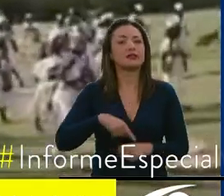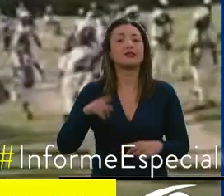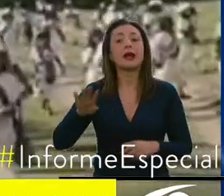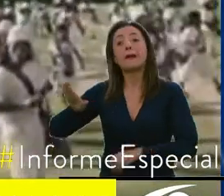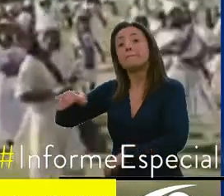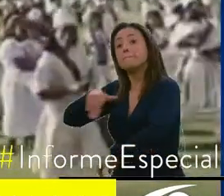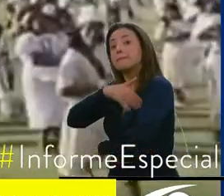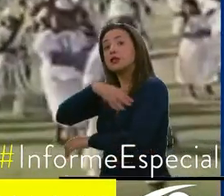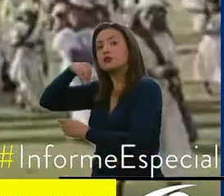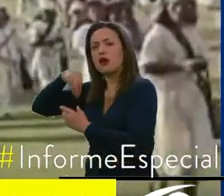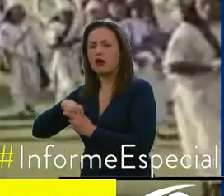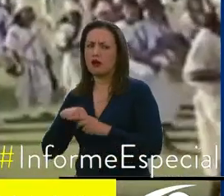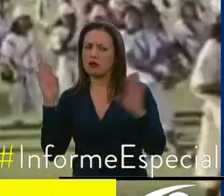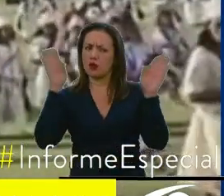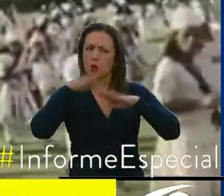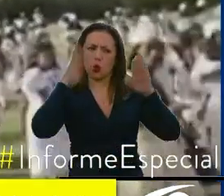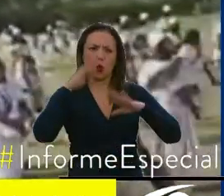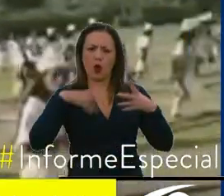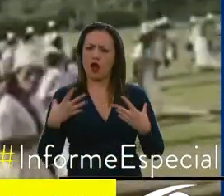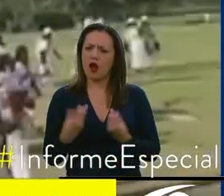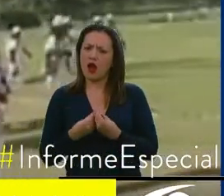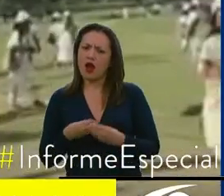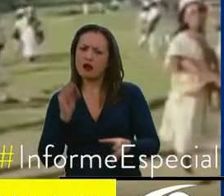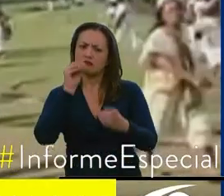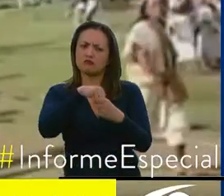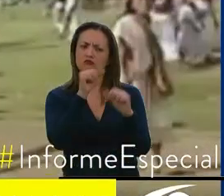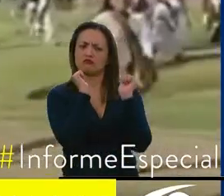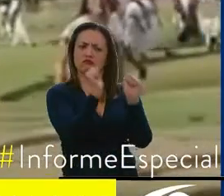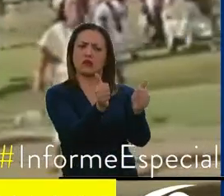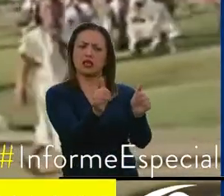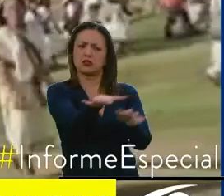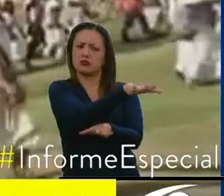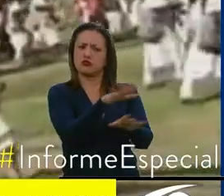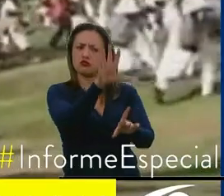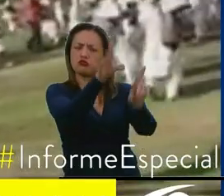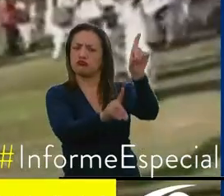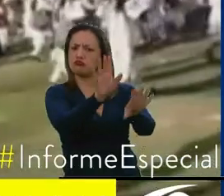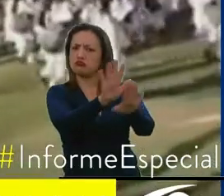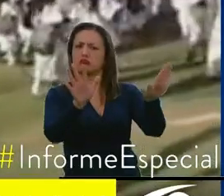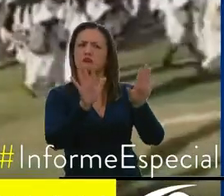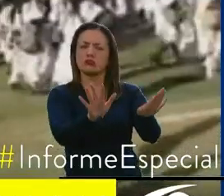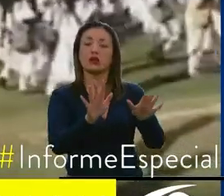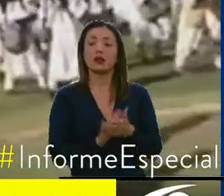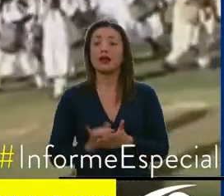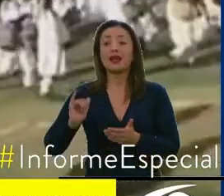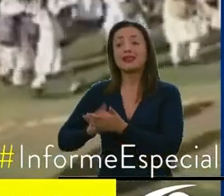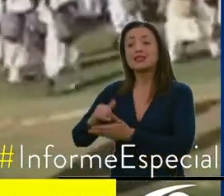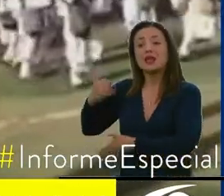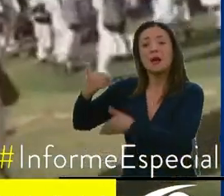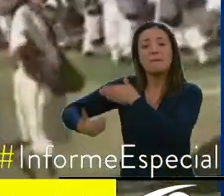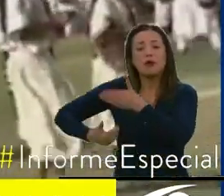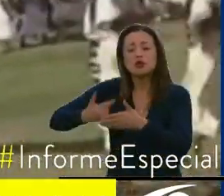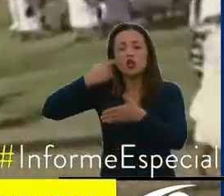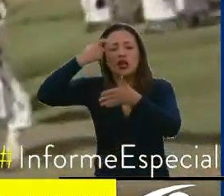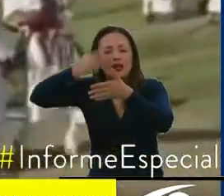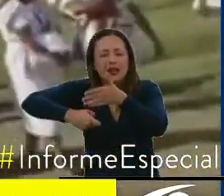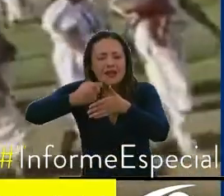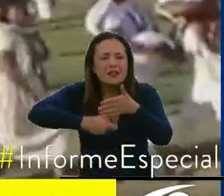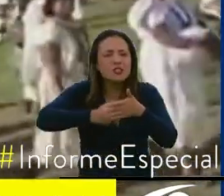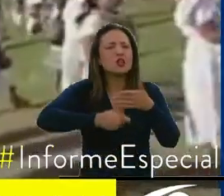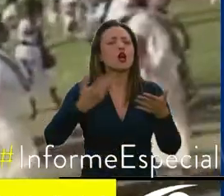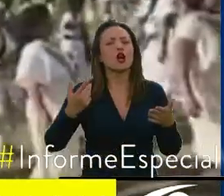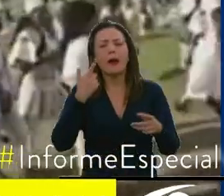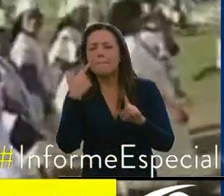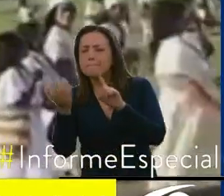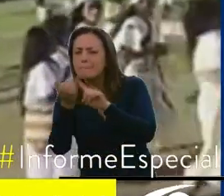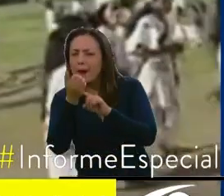no ha habido ninguna interferencia en la autonomía de los pueblos indígenas. Y en el marco de todo el proceso de revisión que se hizo y